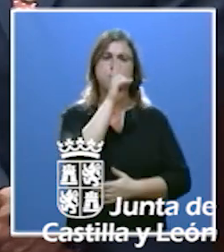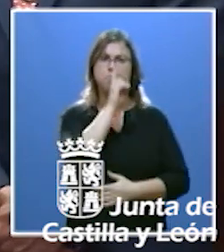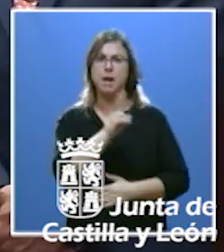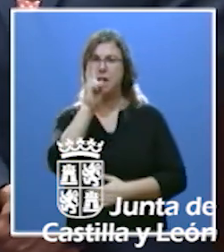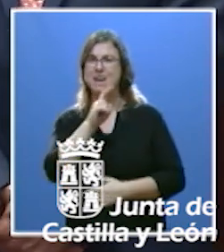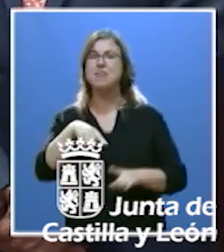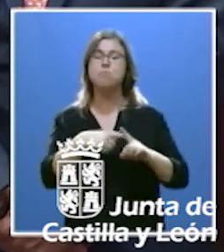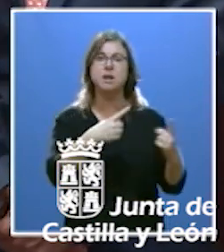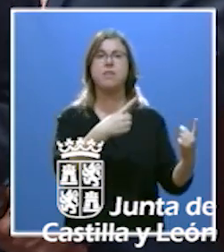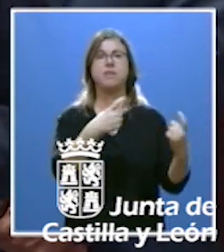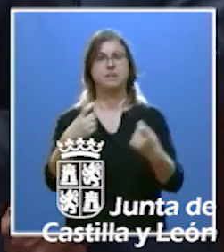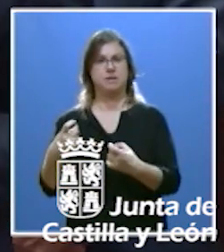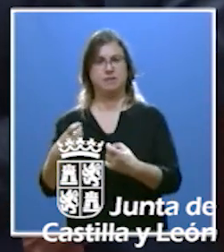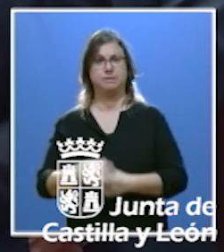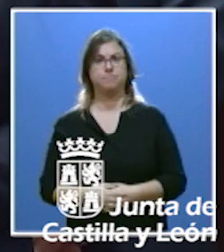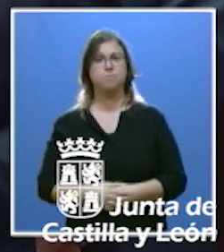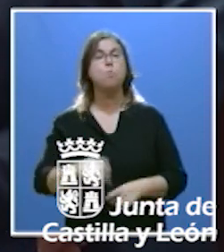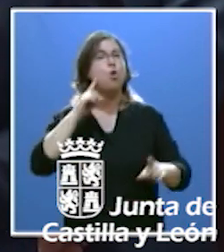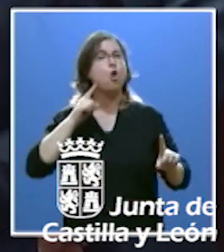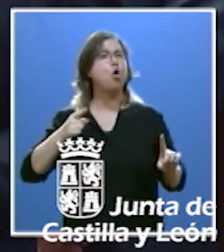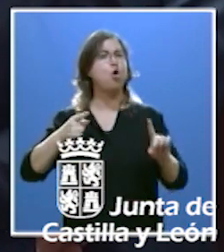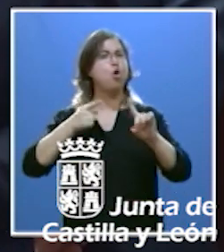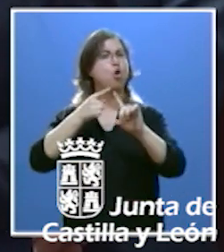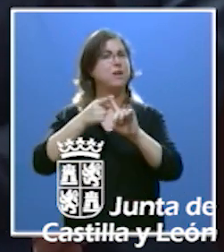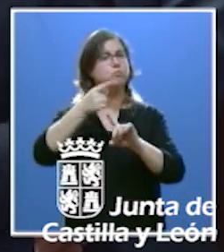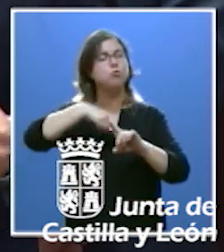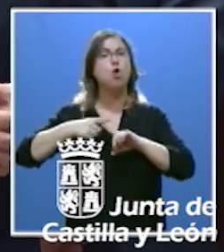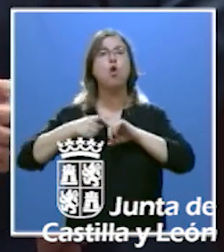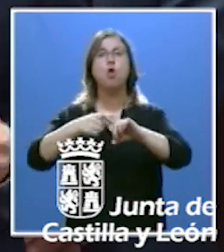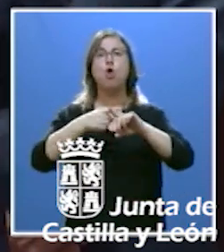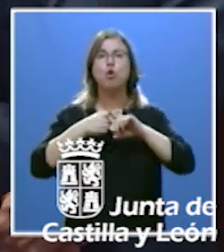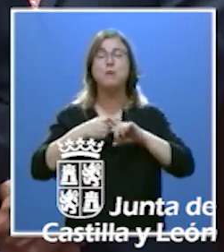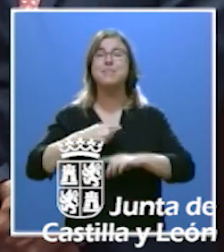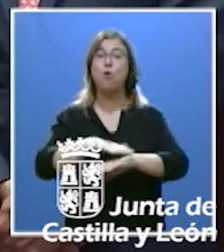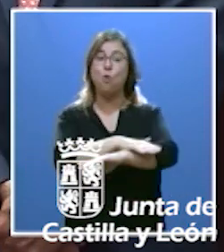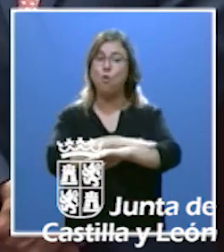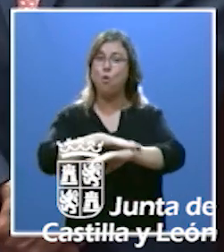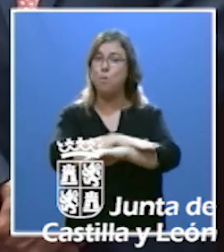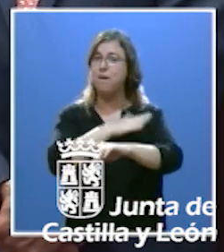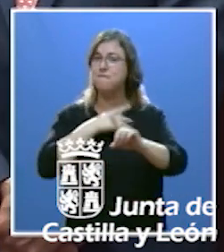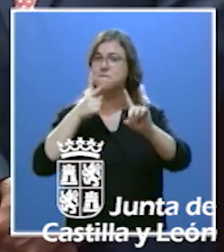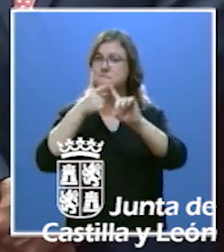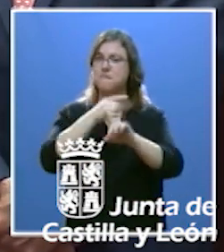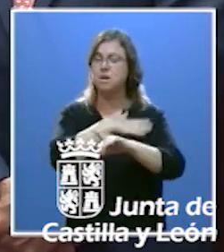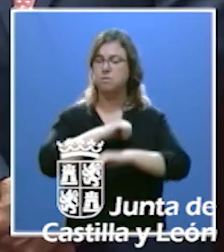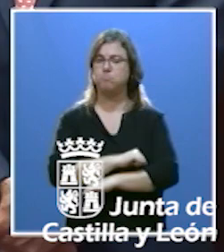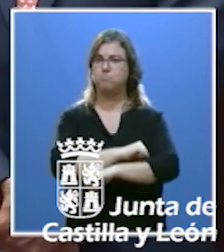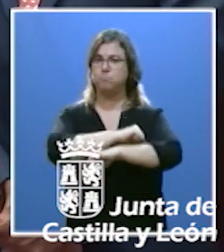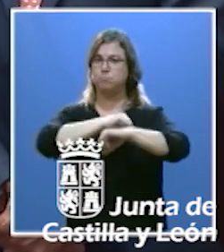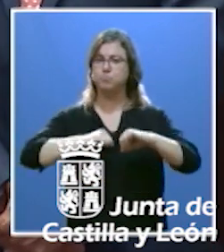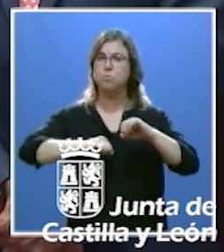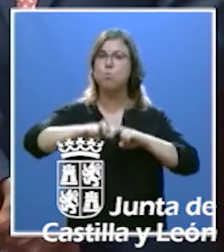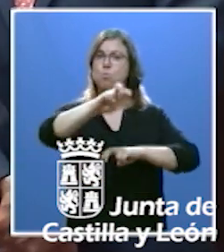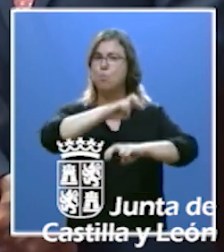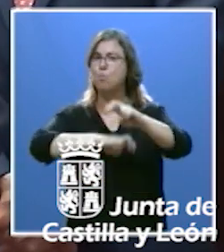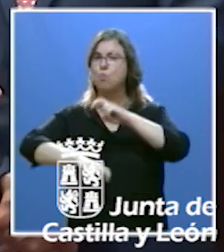sino que son necesarias. Un objetivo que compartimos desde un gobierno que tiene la intención de vertebrar y buscar en todo